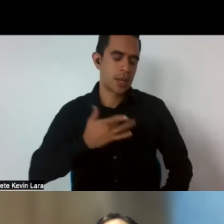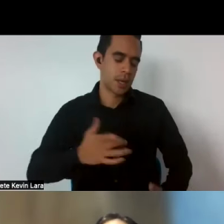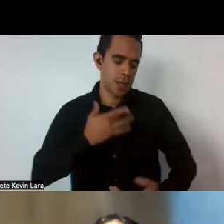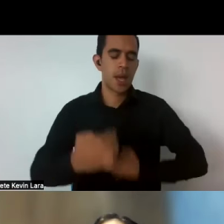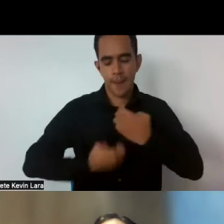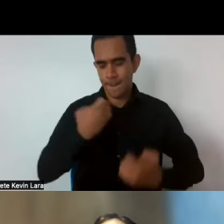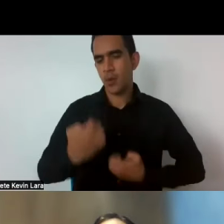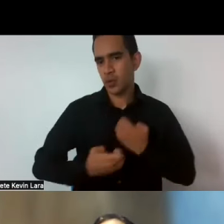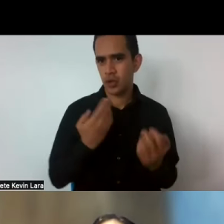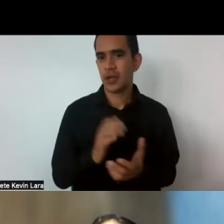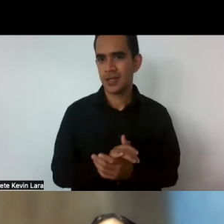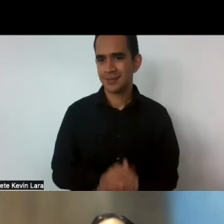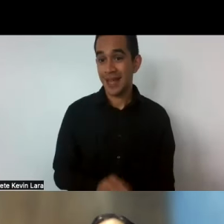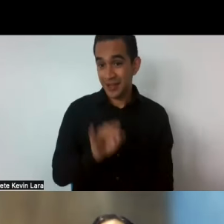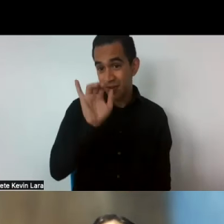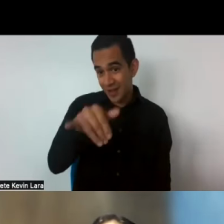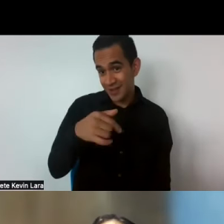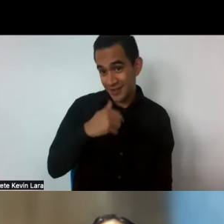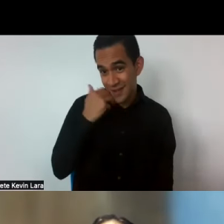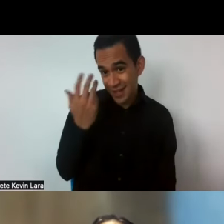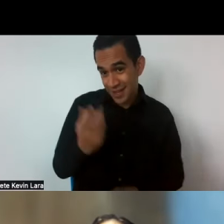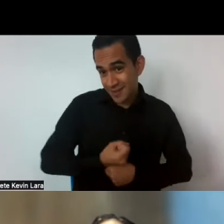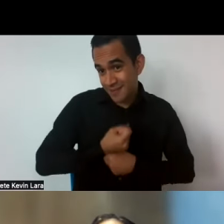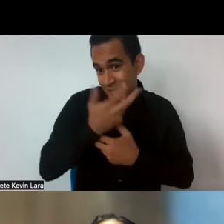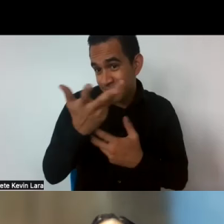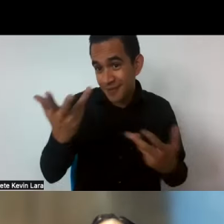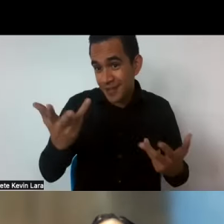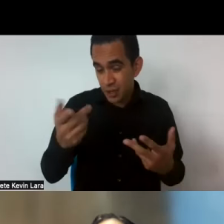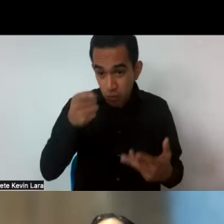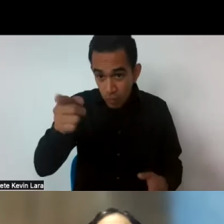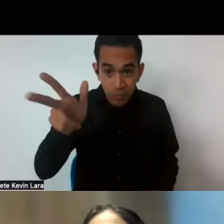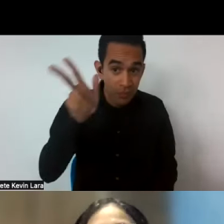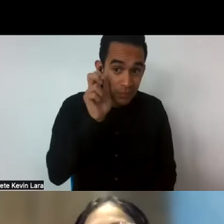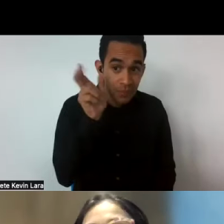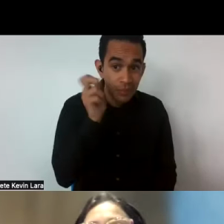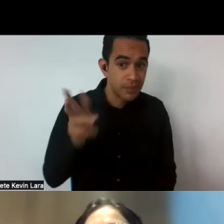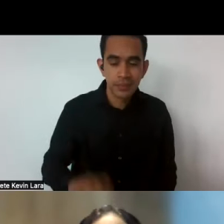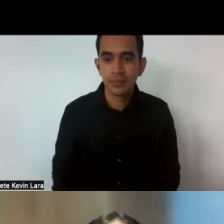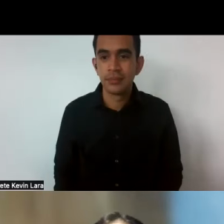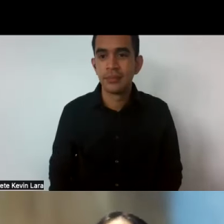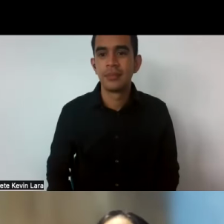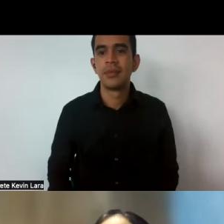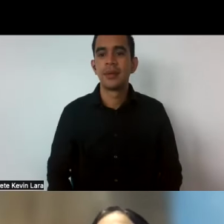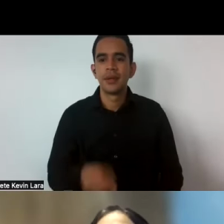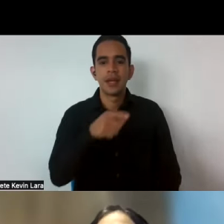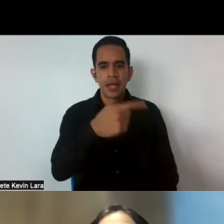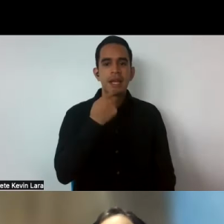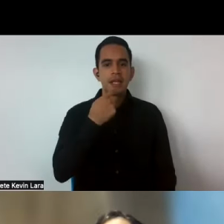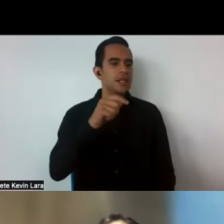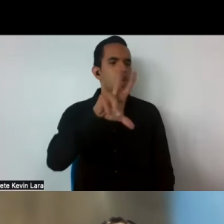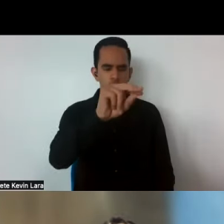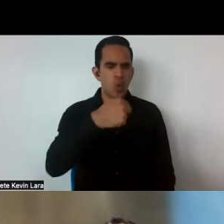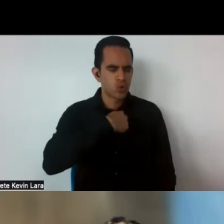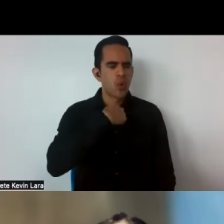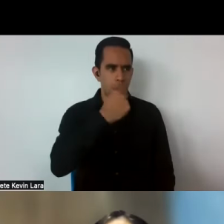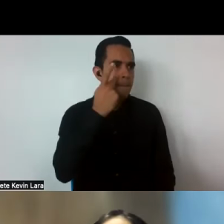Eso quería compartir. Perdón, Leiva, que no logres escuchar. No, Gracias. no te preocupes que estoy viendo la interpretación